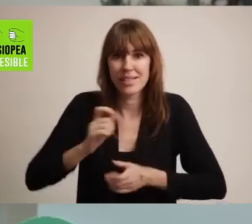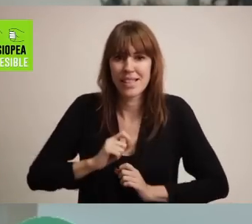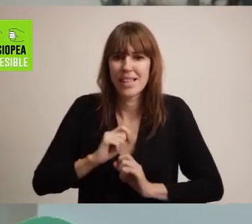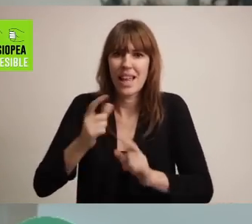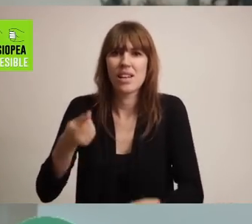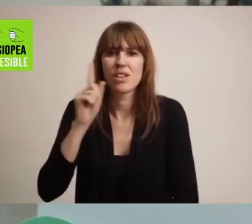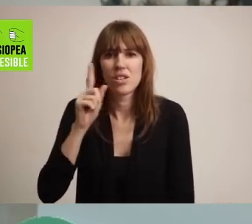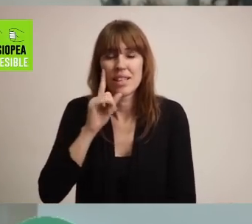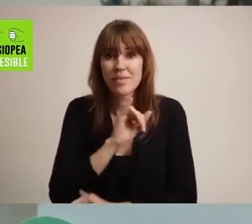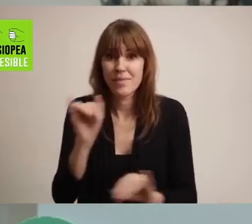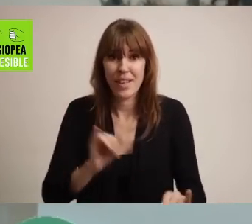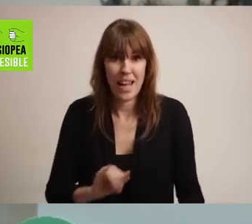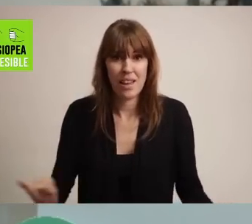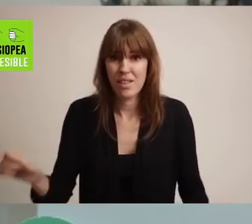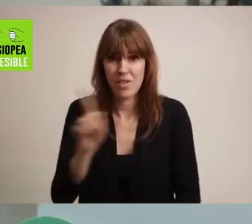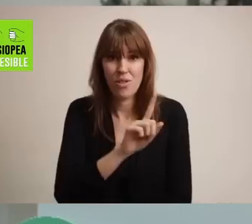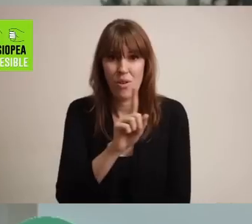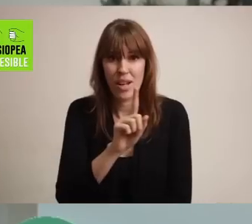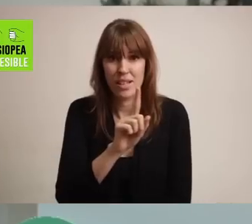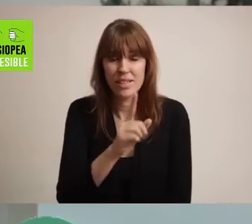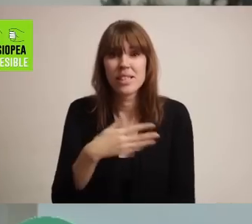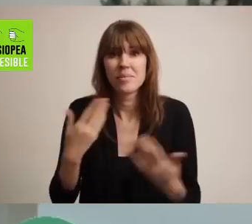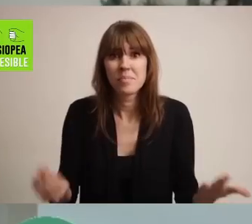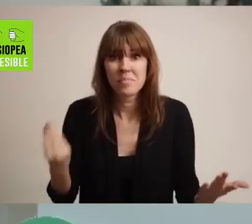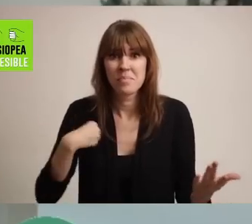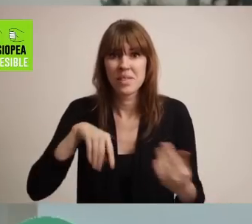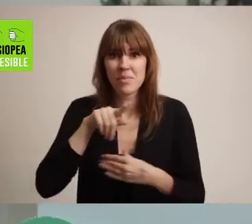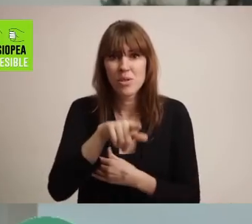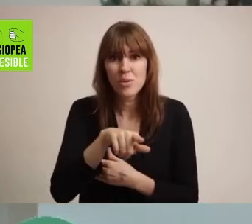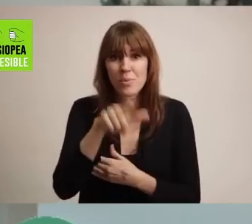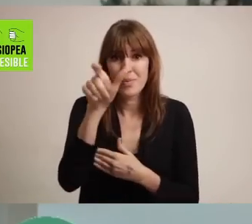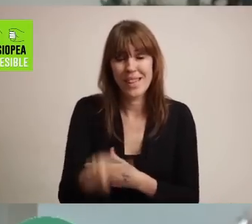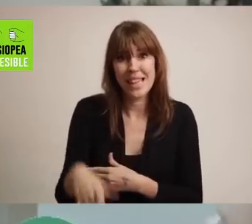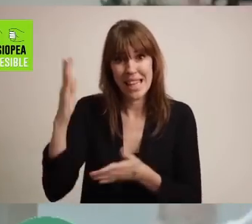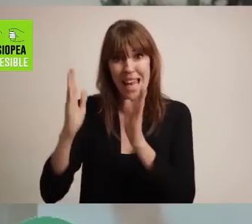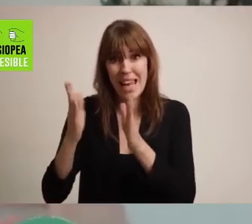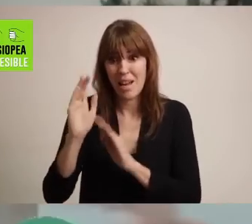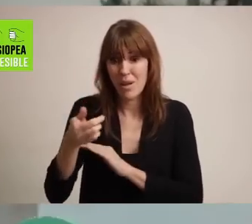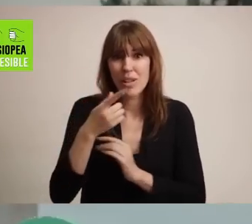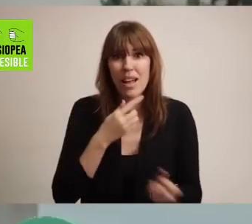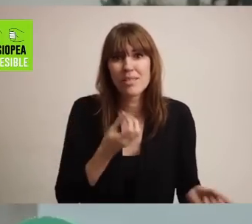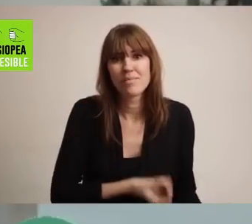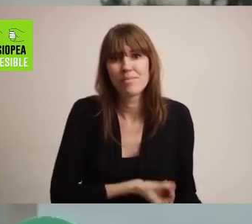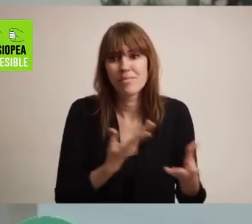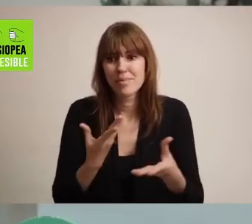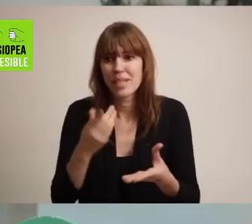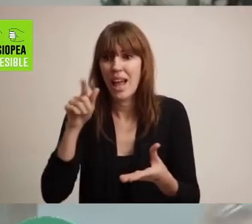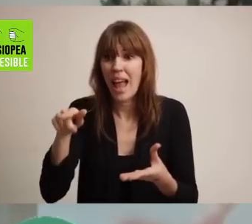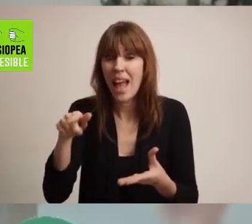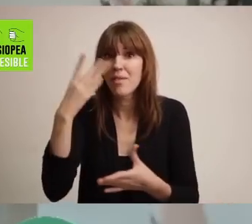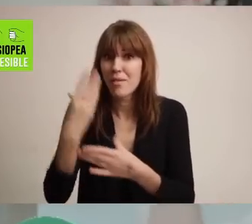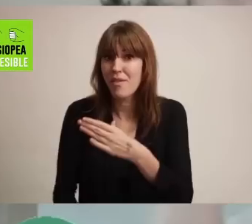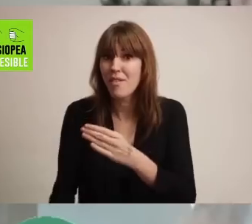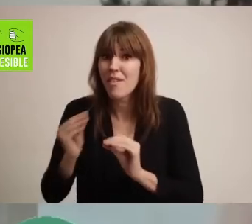persona generosa. Y pretendes encima proyectar en el terapeuta que él es el que lo está haciendo mal,